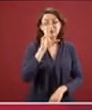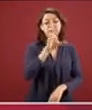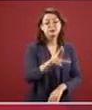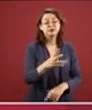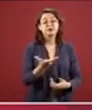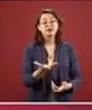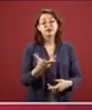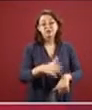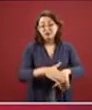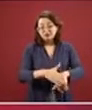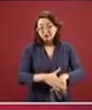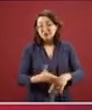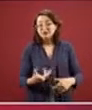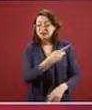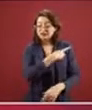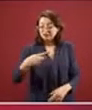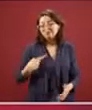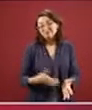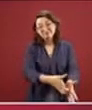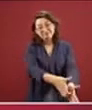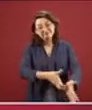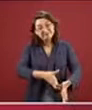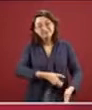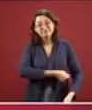política de austeridad republicana,